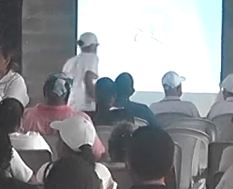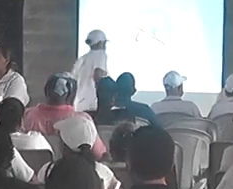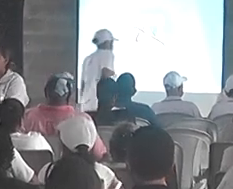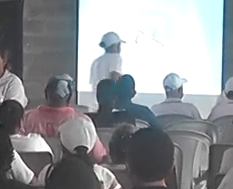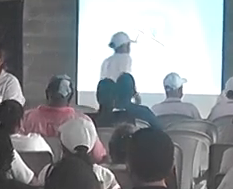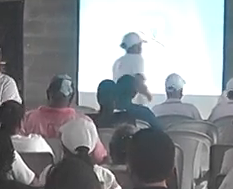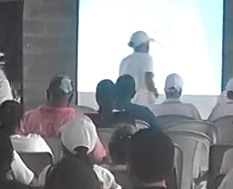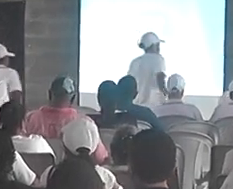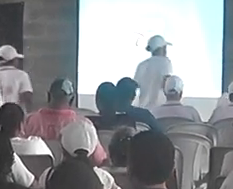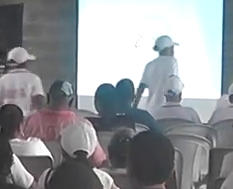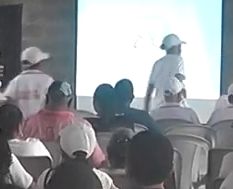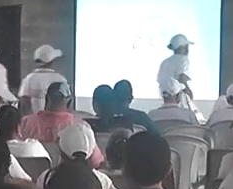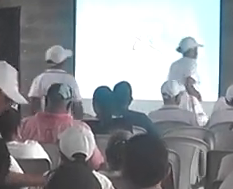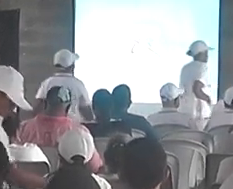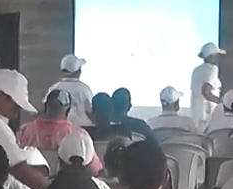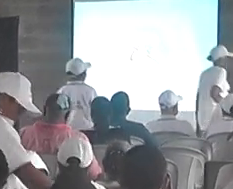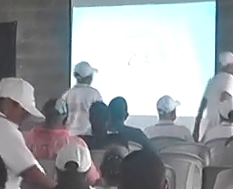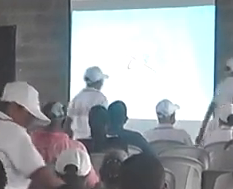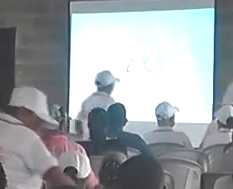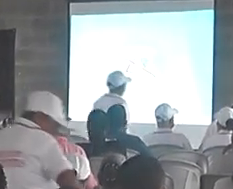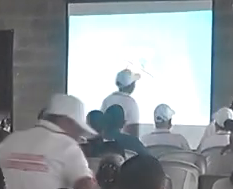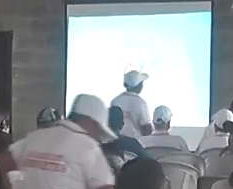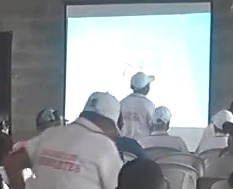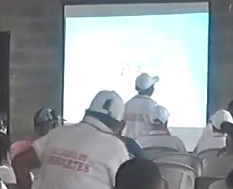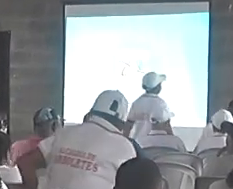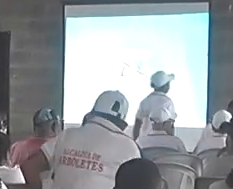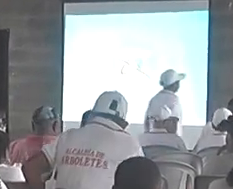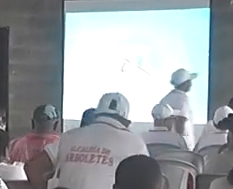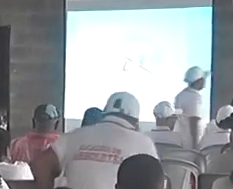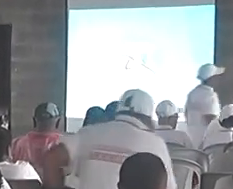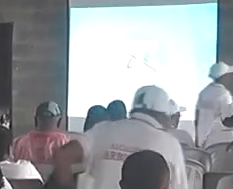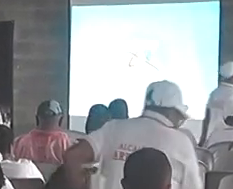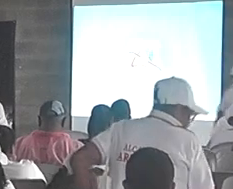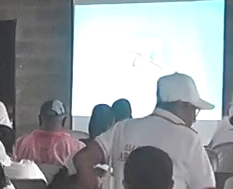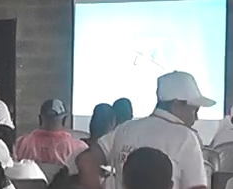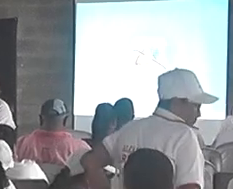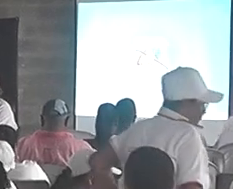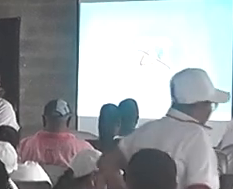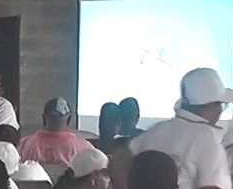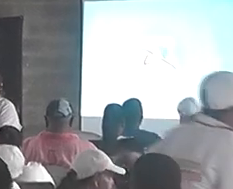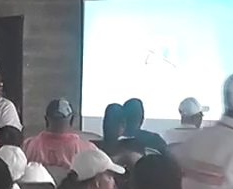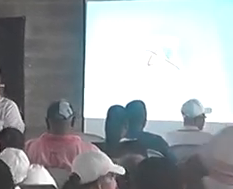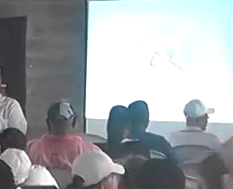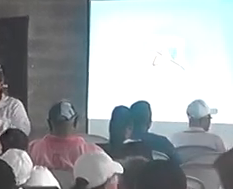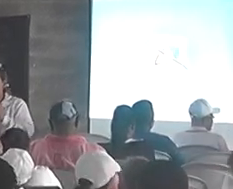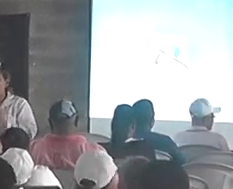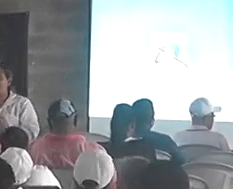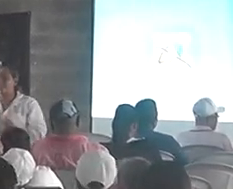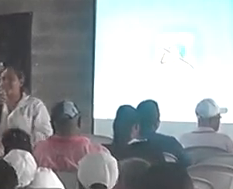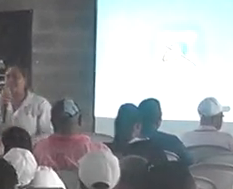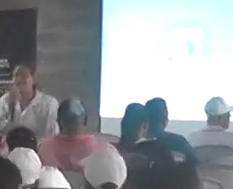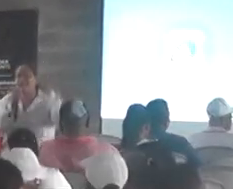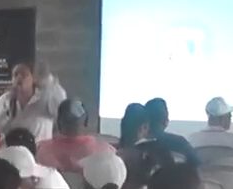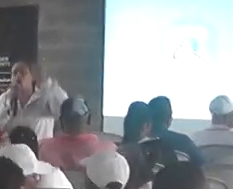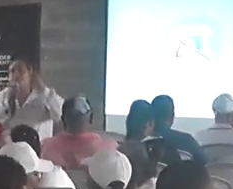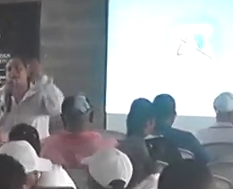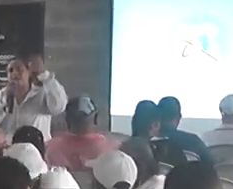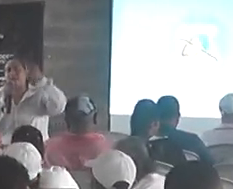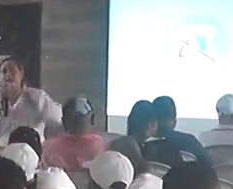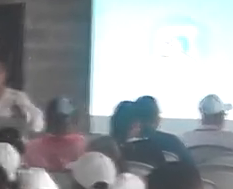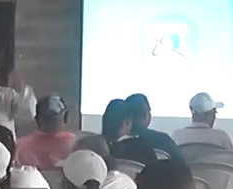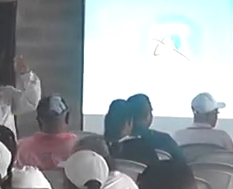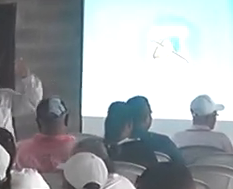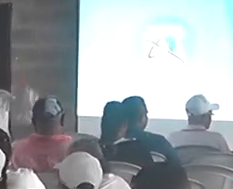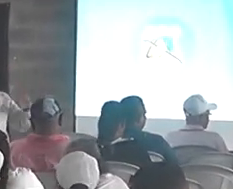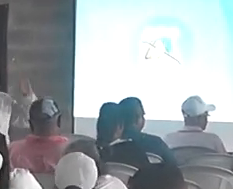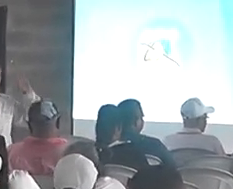nueva ley, que ya les vamos a decir que necesitamos que ustedes nos aporten a esa nueva ley, pero también para decirles que hoy de